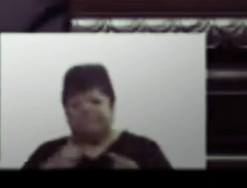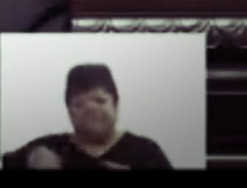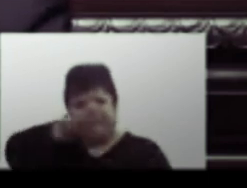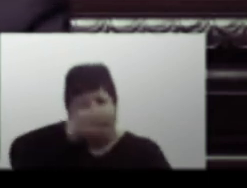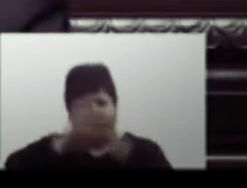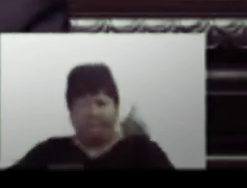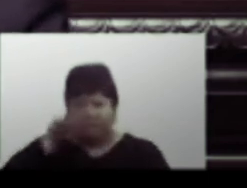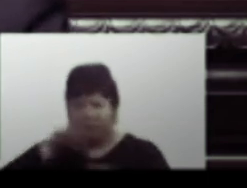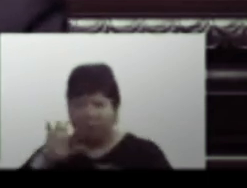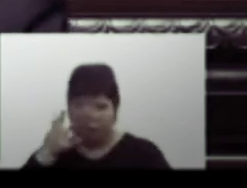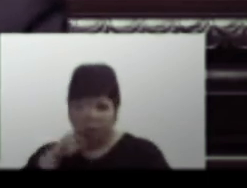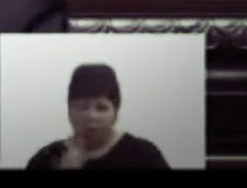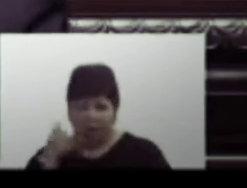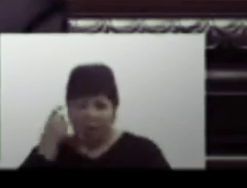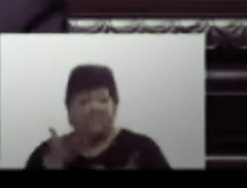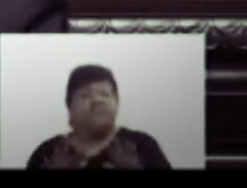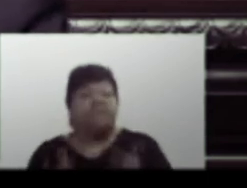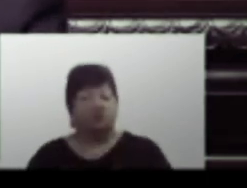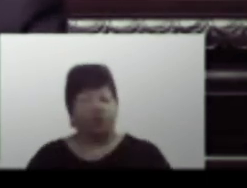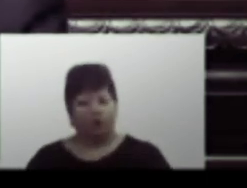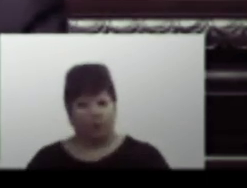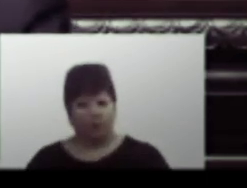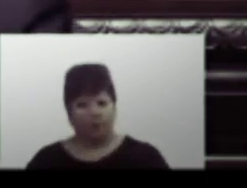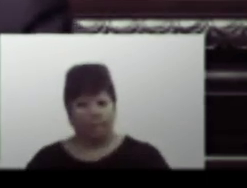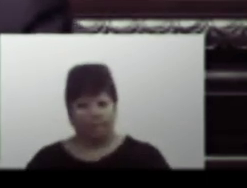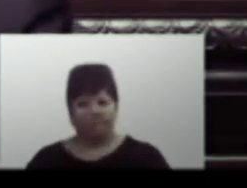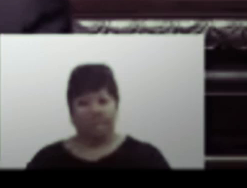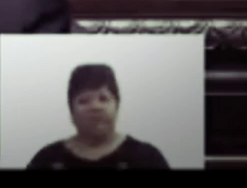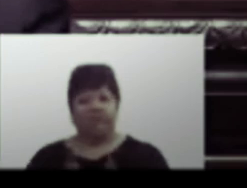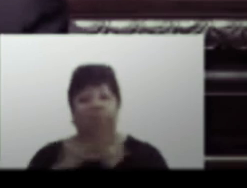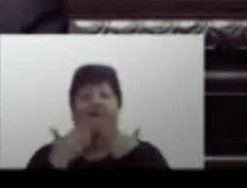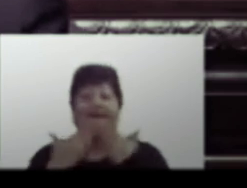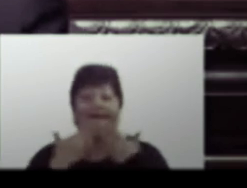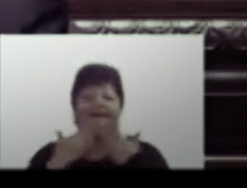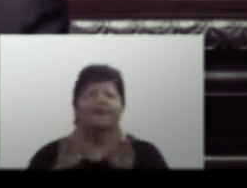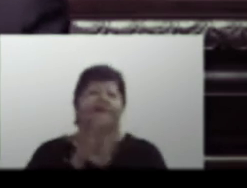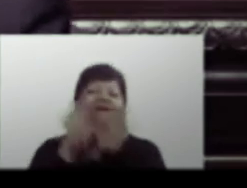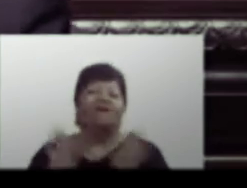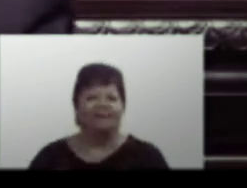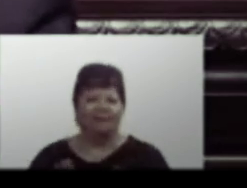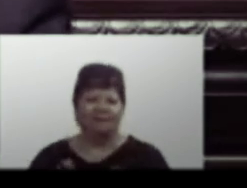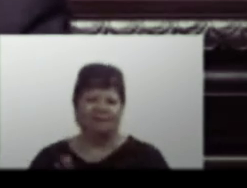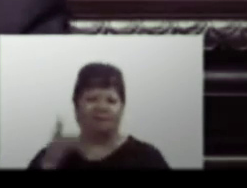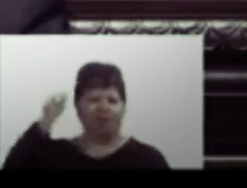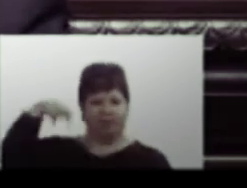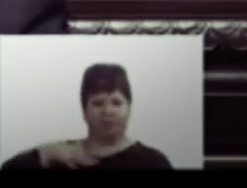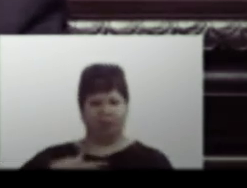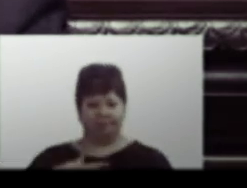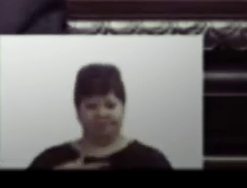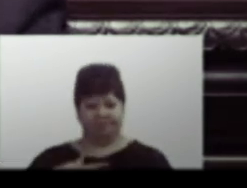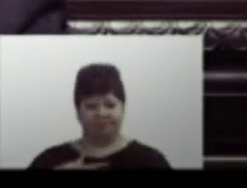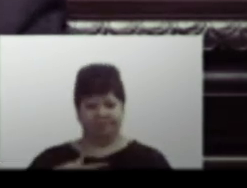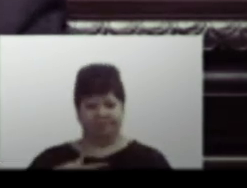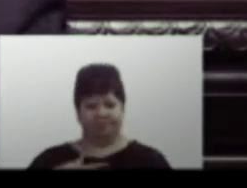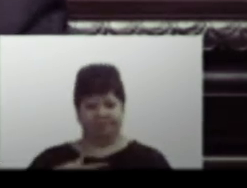conozca. Así que agradeciéndole la interrupción y en el ingreso tangencial a este tema, quería dejar claramente cuál es mi posición